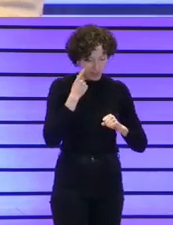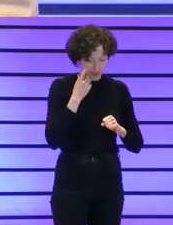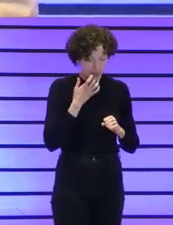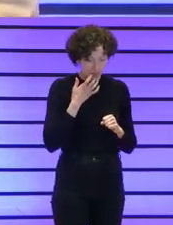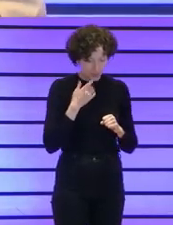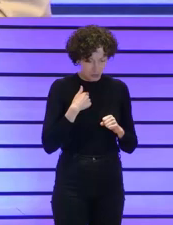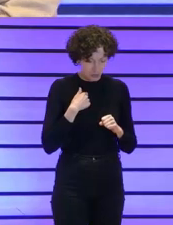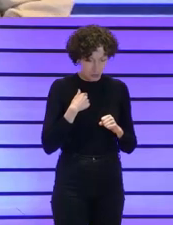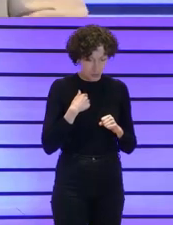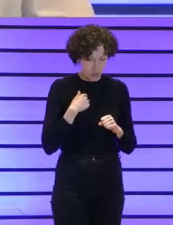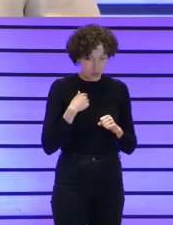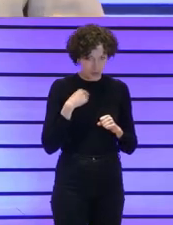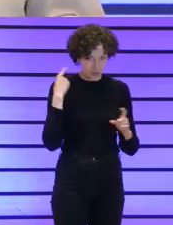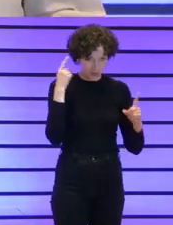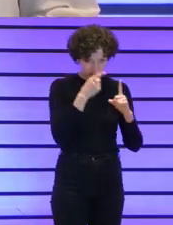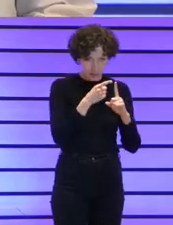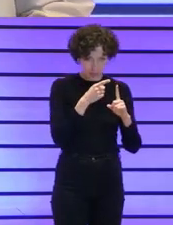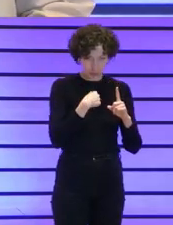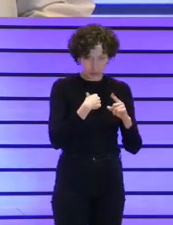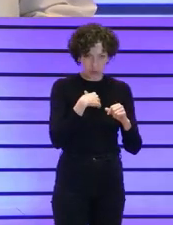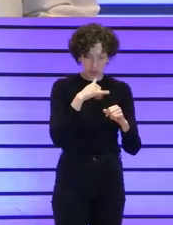momento me puedo acercar al objetivo